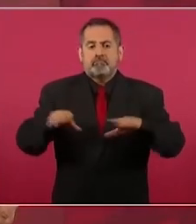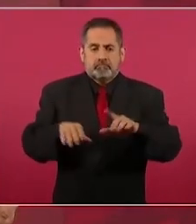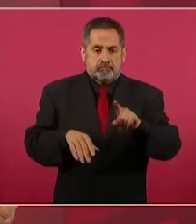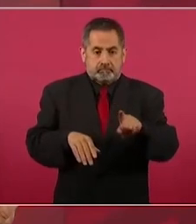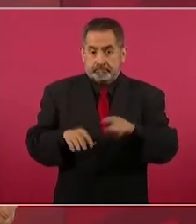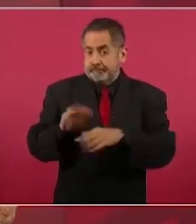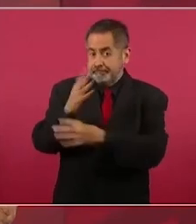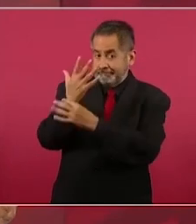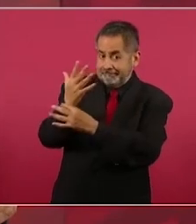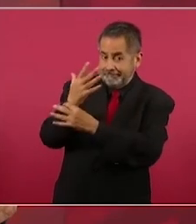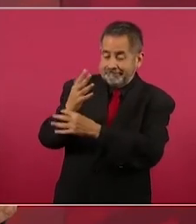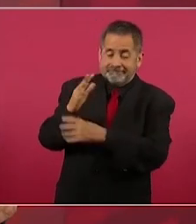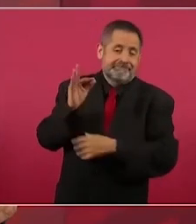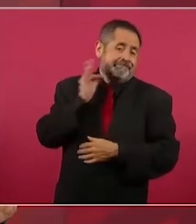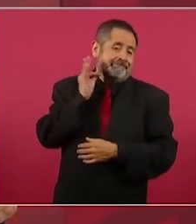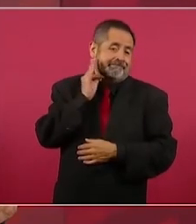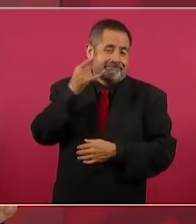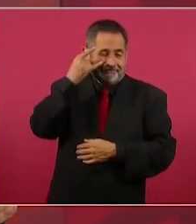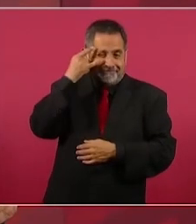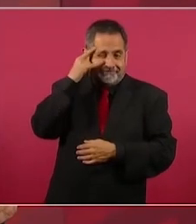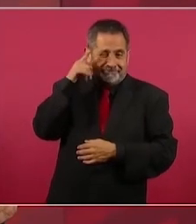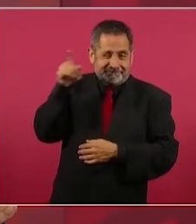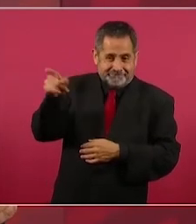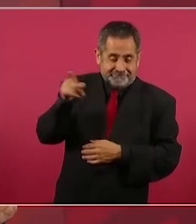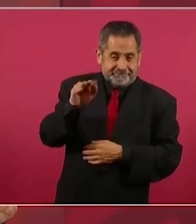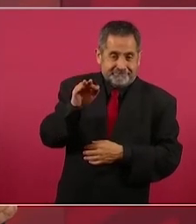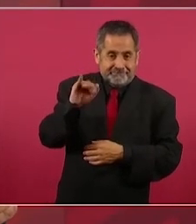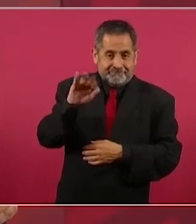la Fiscalía de Campeche.